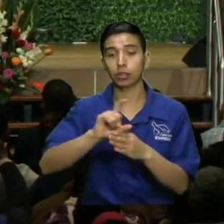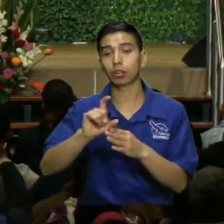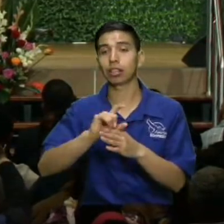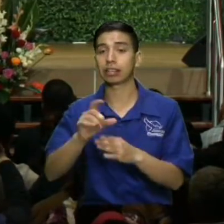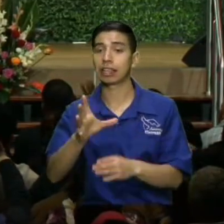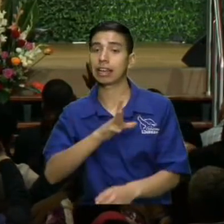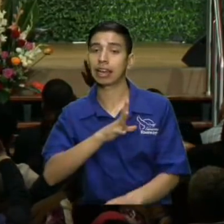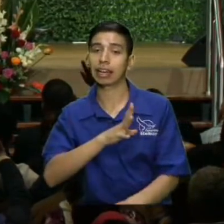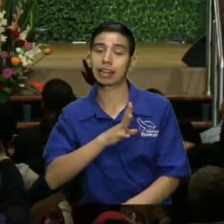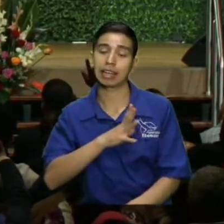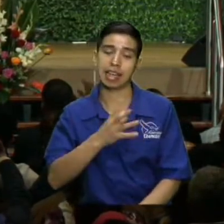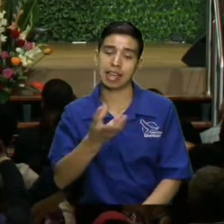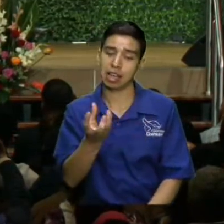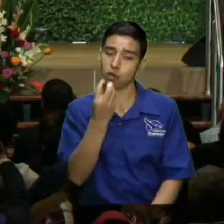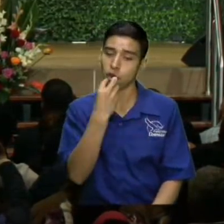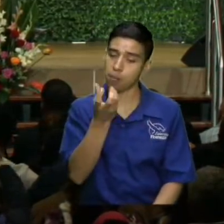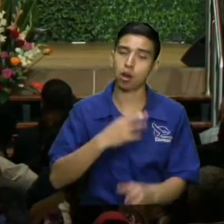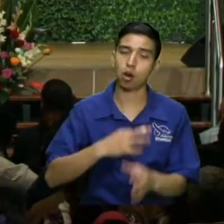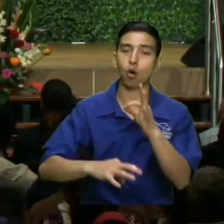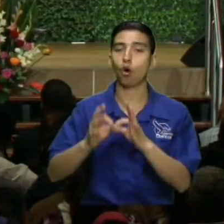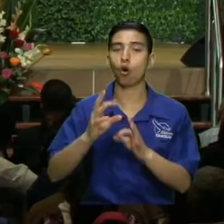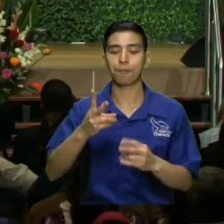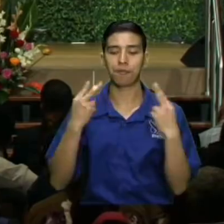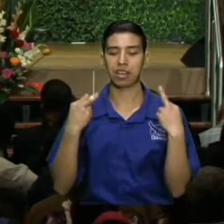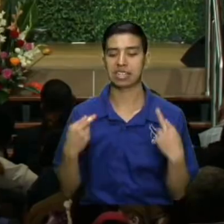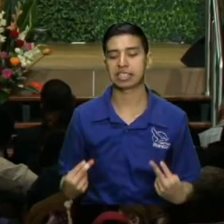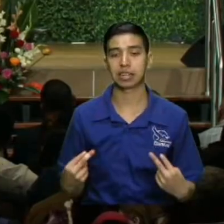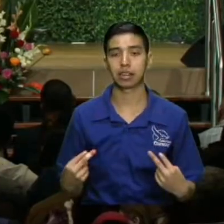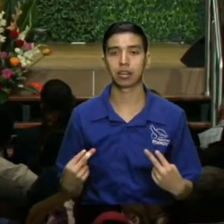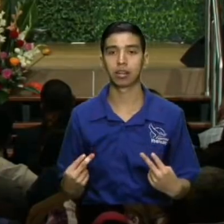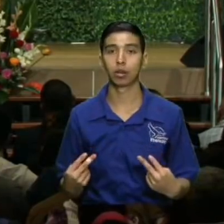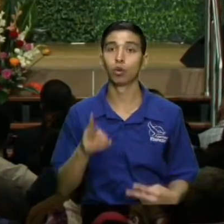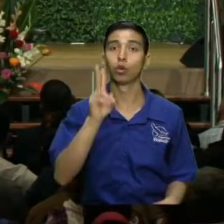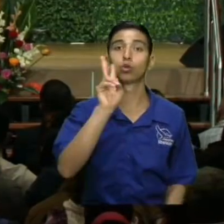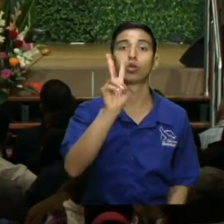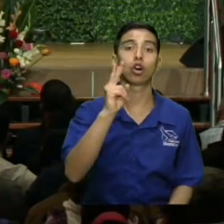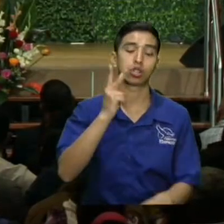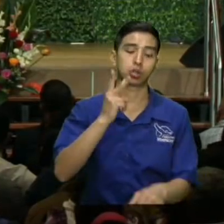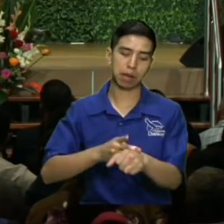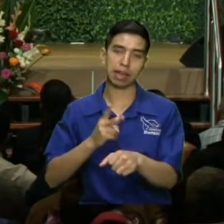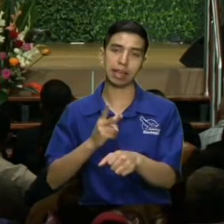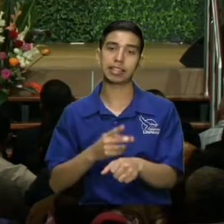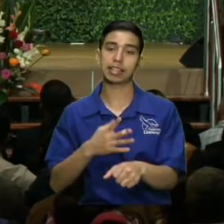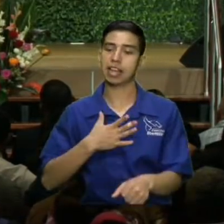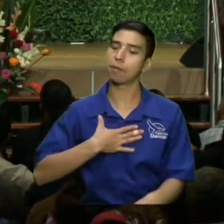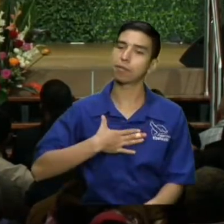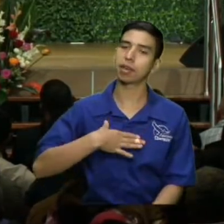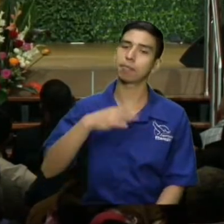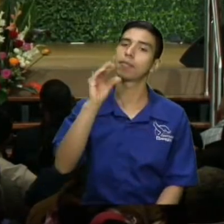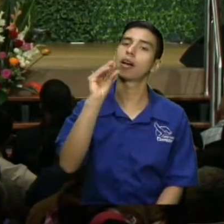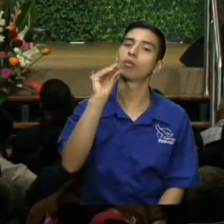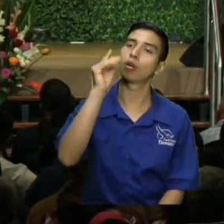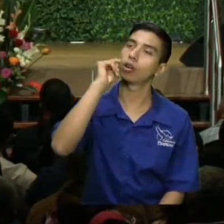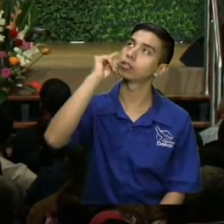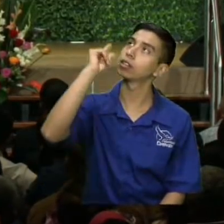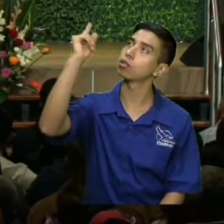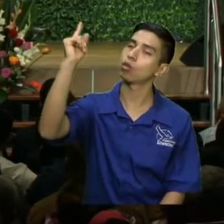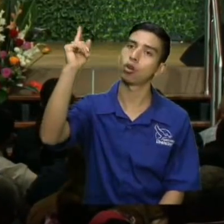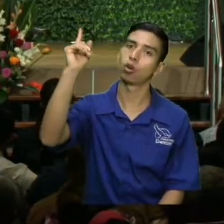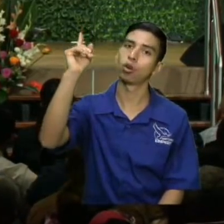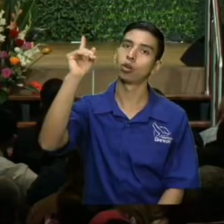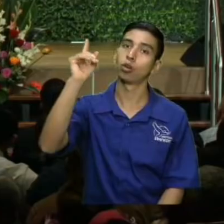vestir, ni de beber. Dije, ¡oh! ¡Dos veces! ¡Doble porción!